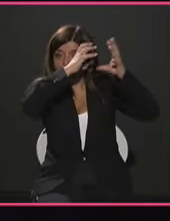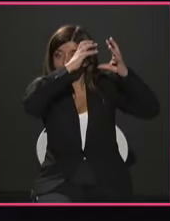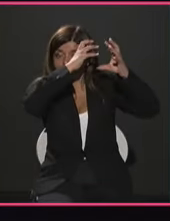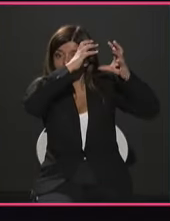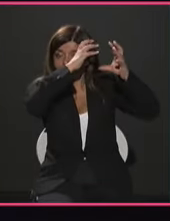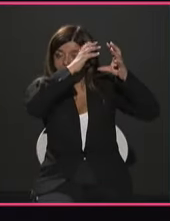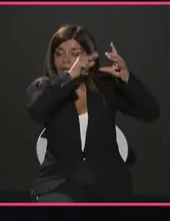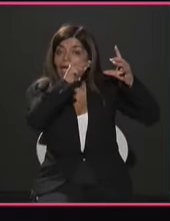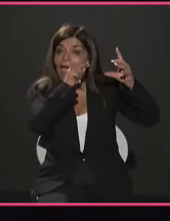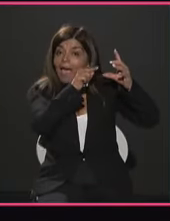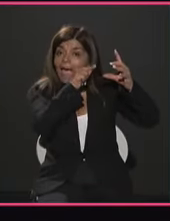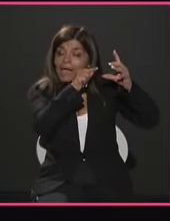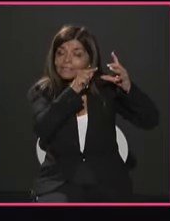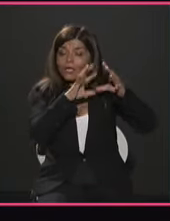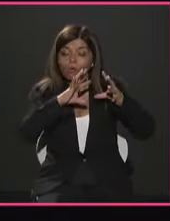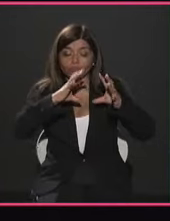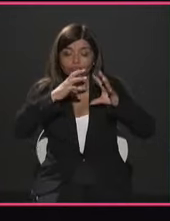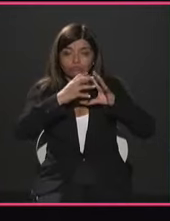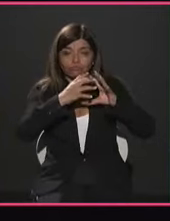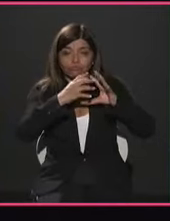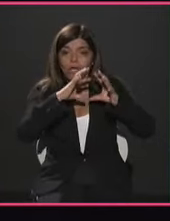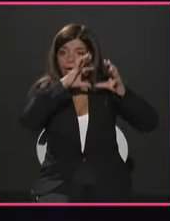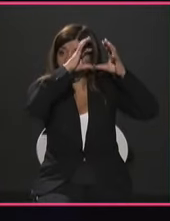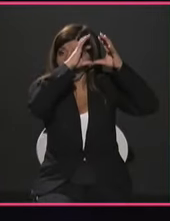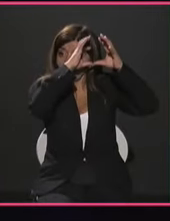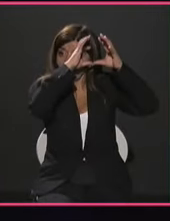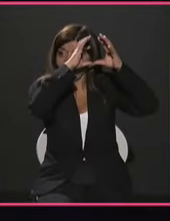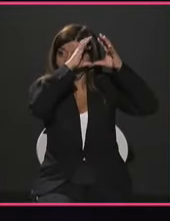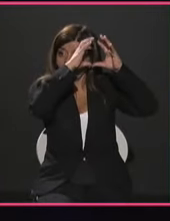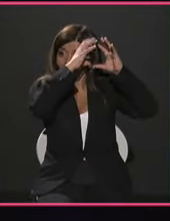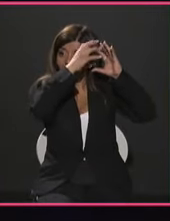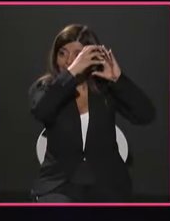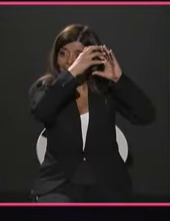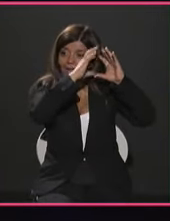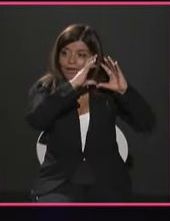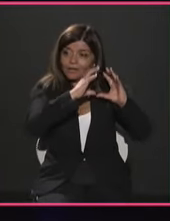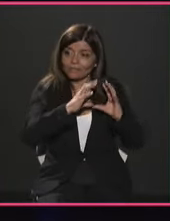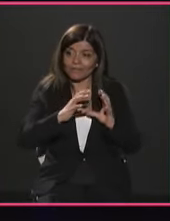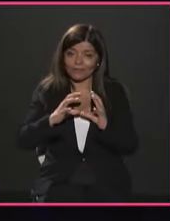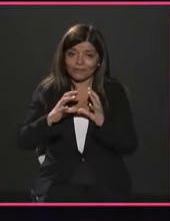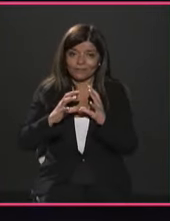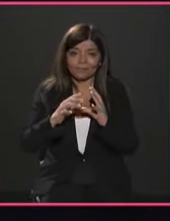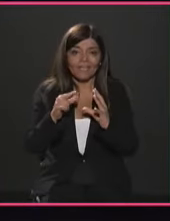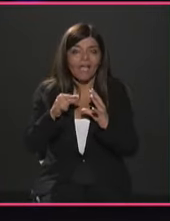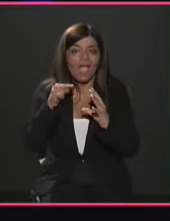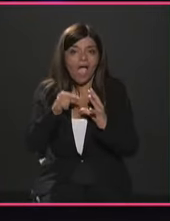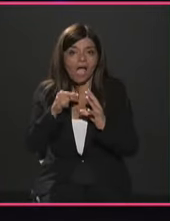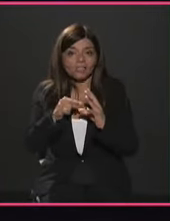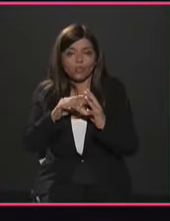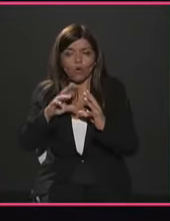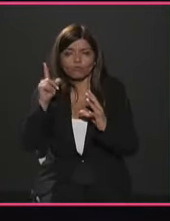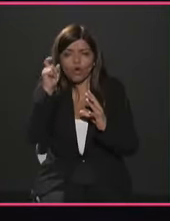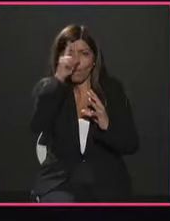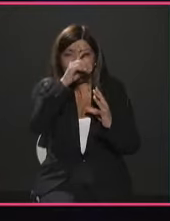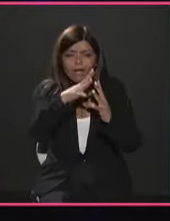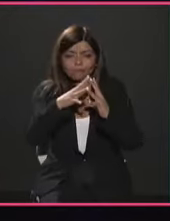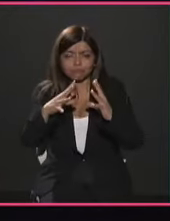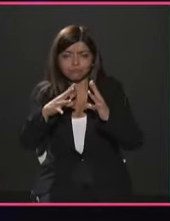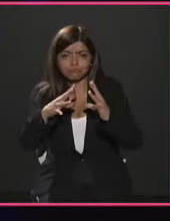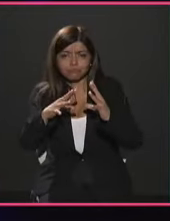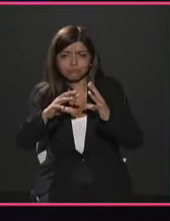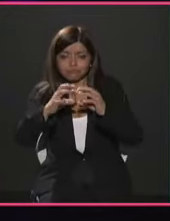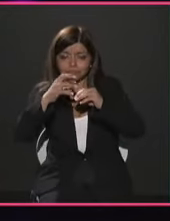quizás el objeto más complejo que tenemos en el mundo tenemos alrededor de 90 millones de